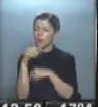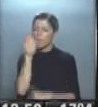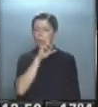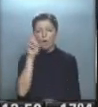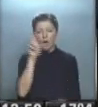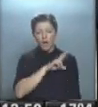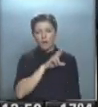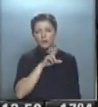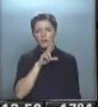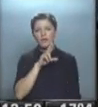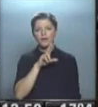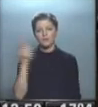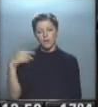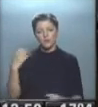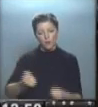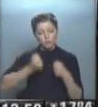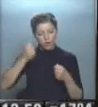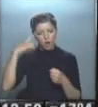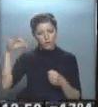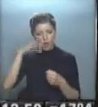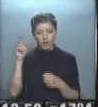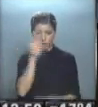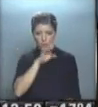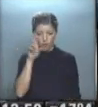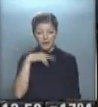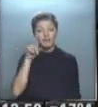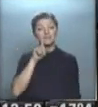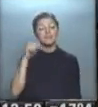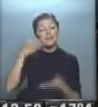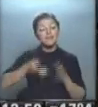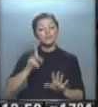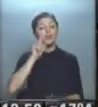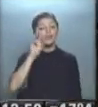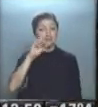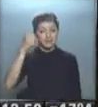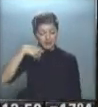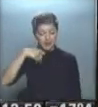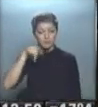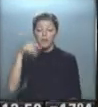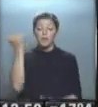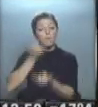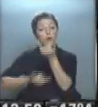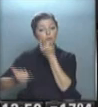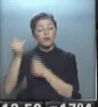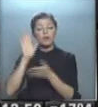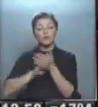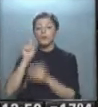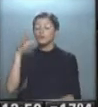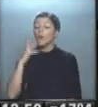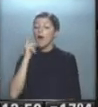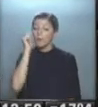que era feminista, era iraní, y ella decía, recordaba, en el caso de la abuela, era